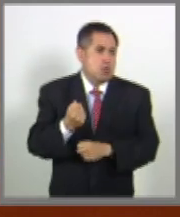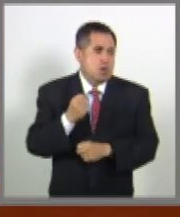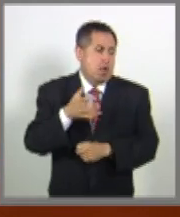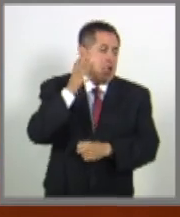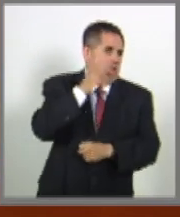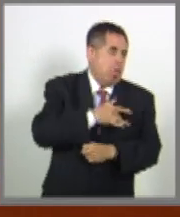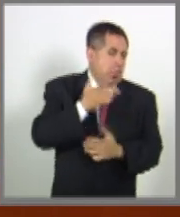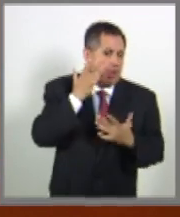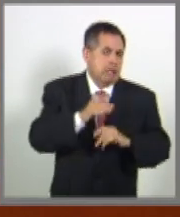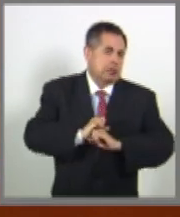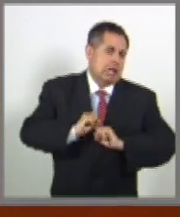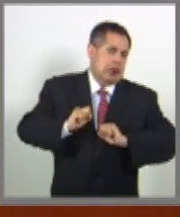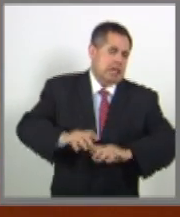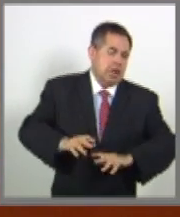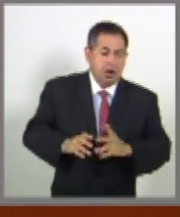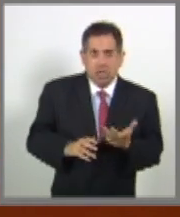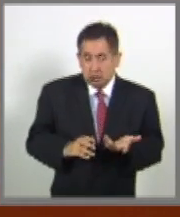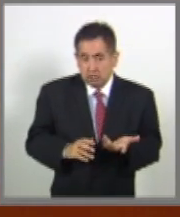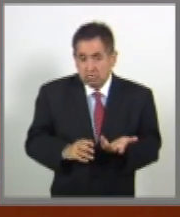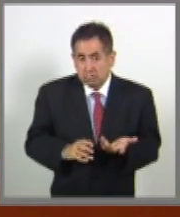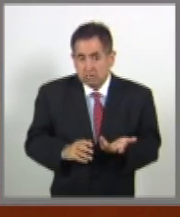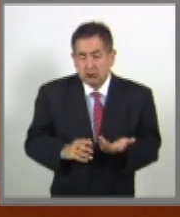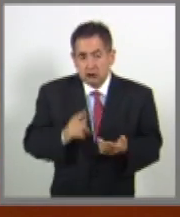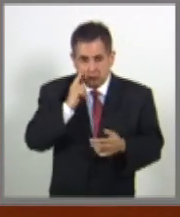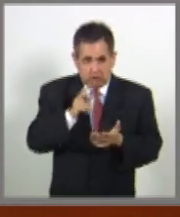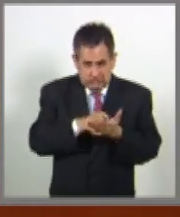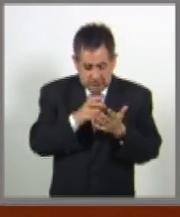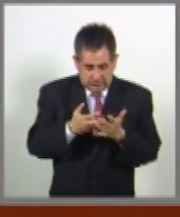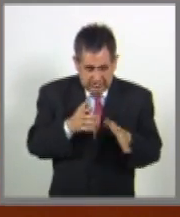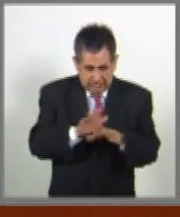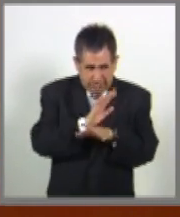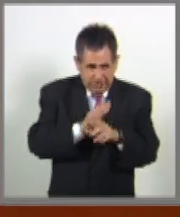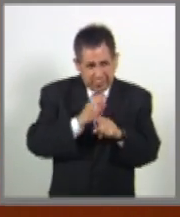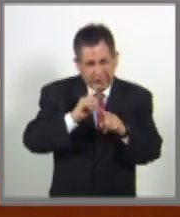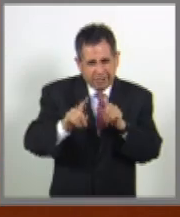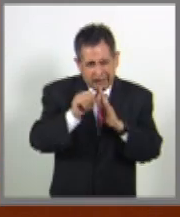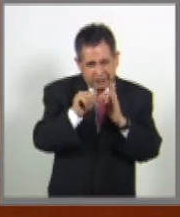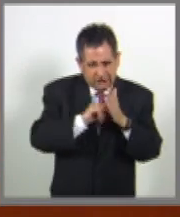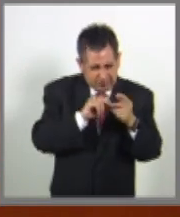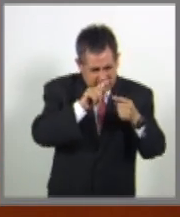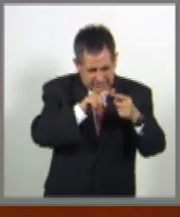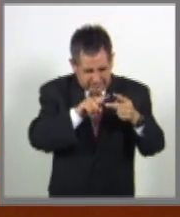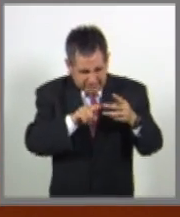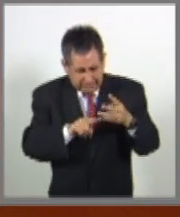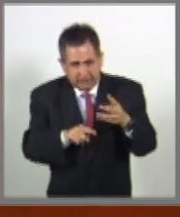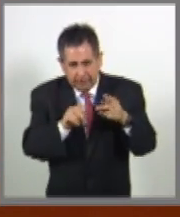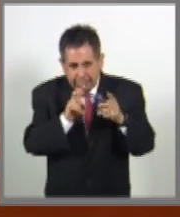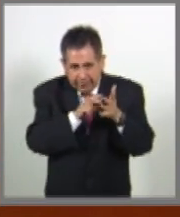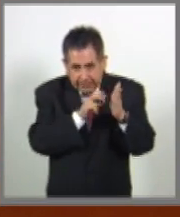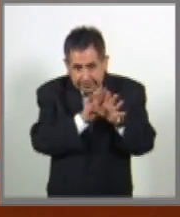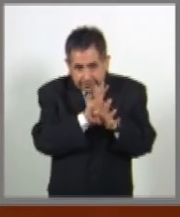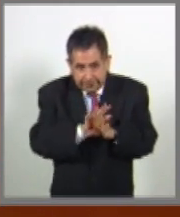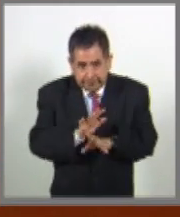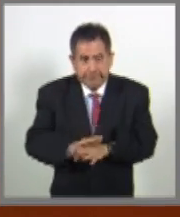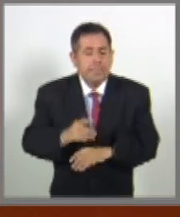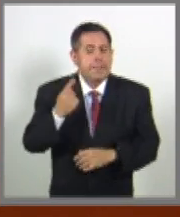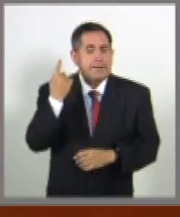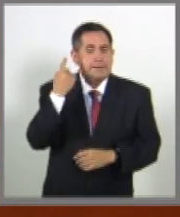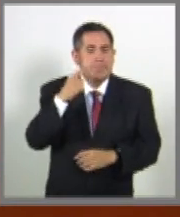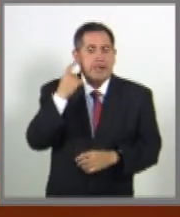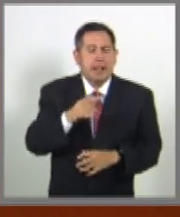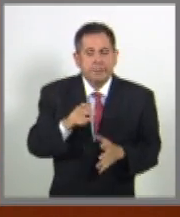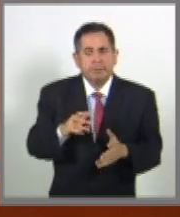actividad ilícita. Plantea modificar diversos artículos de la citada ley a fin